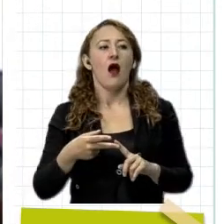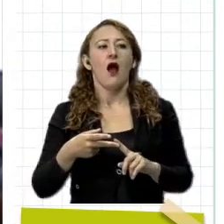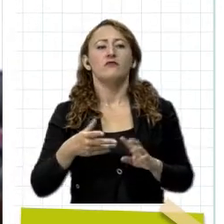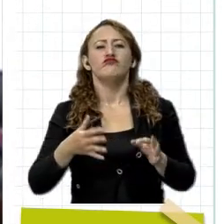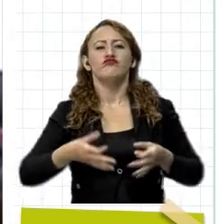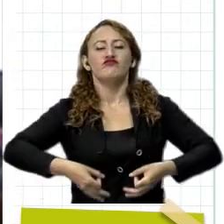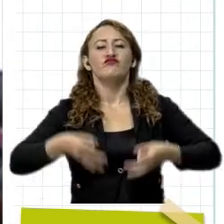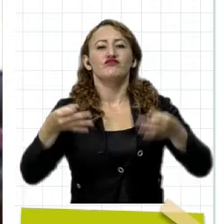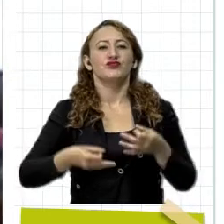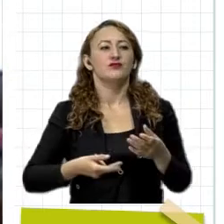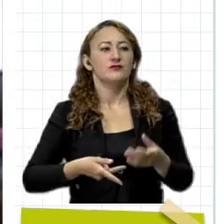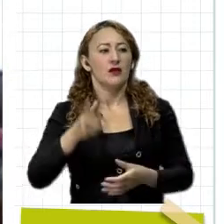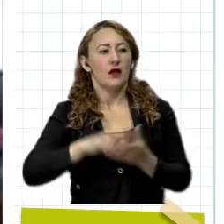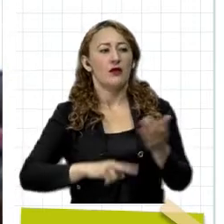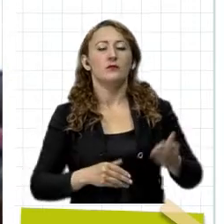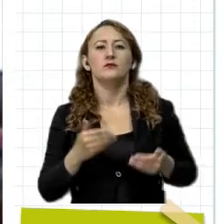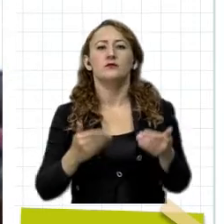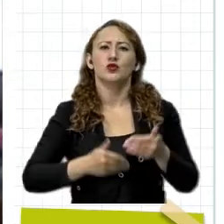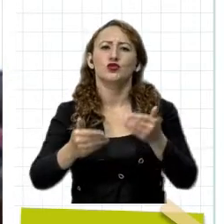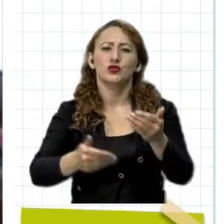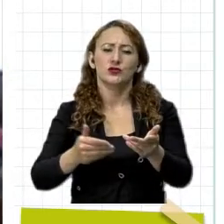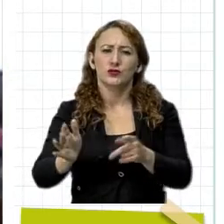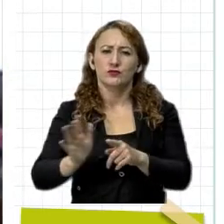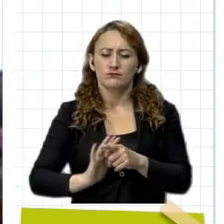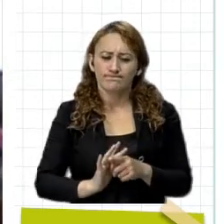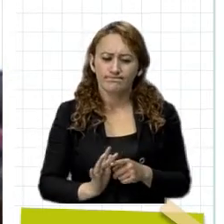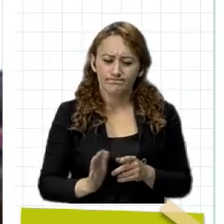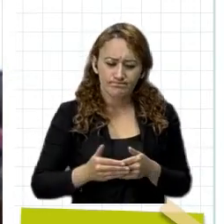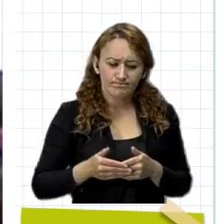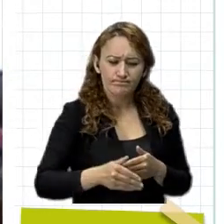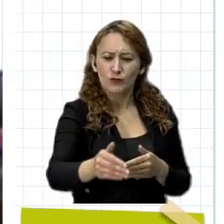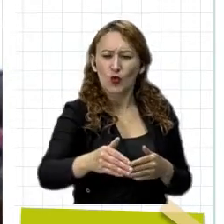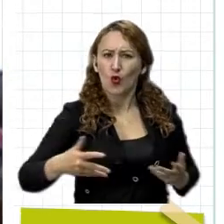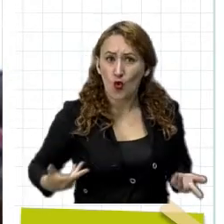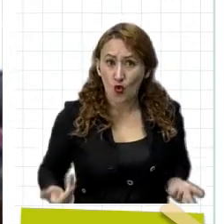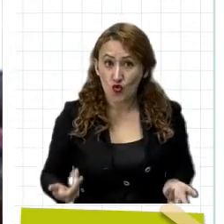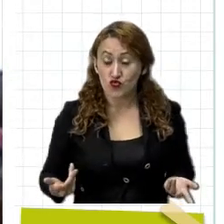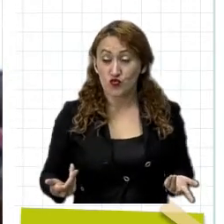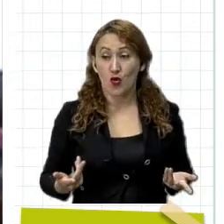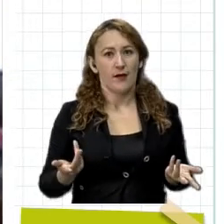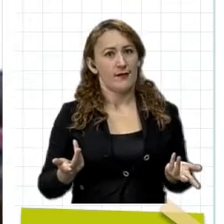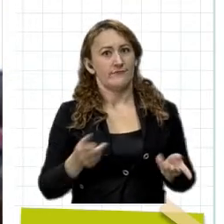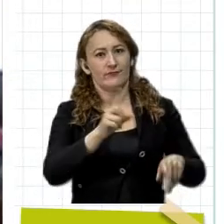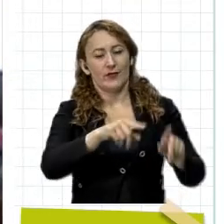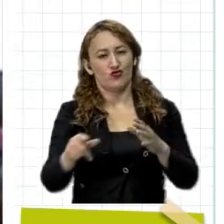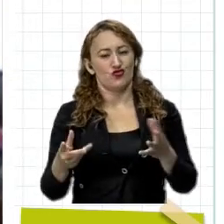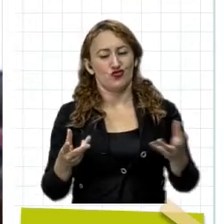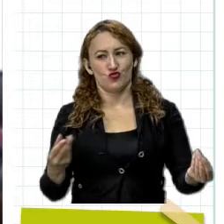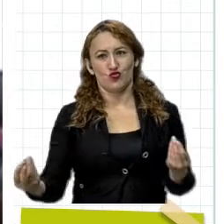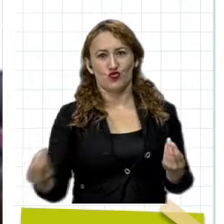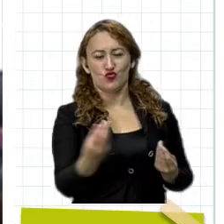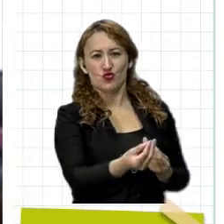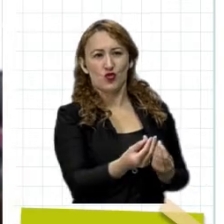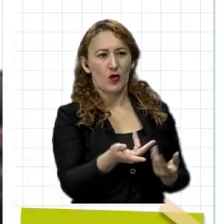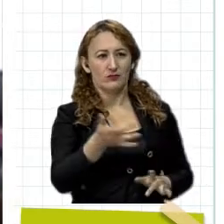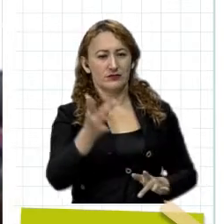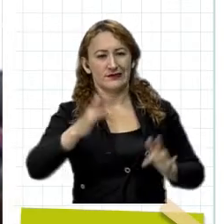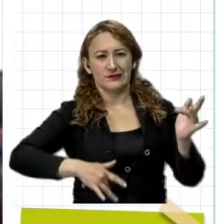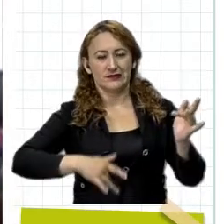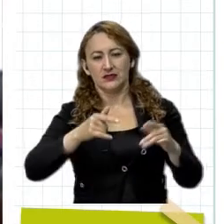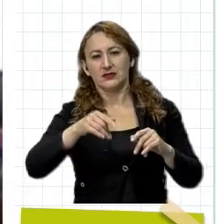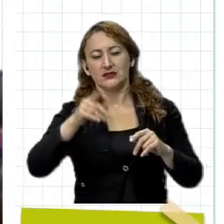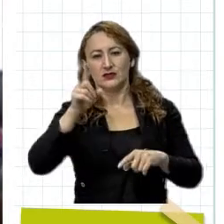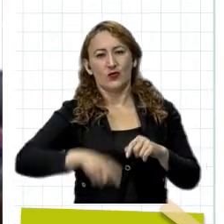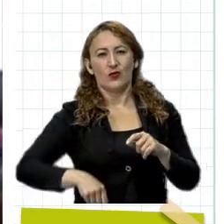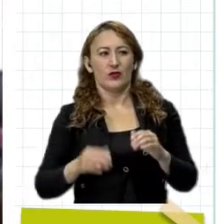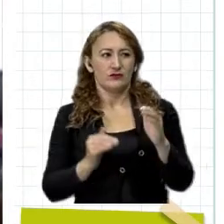están afincadas en procesos y prácticas que promueven desventajas para algunos grupos en comparación con otros.